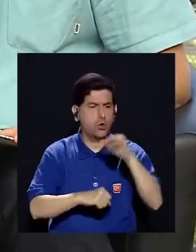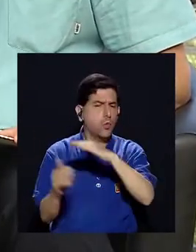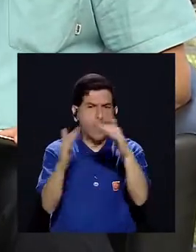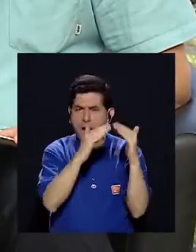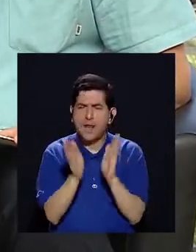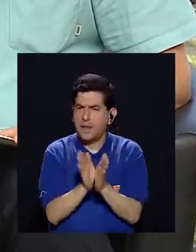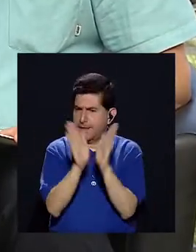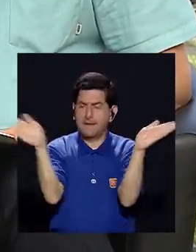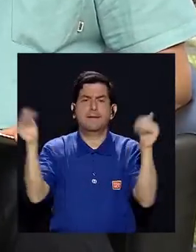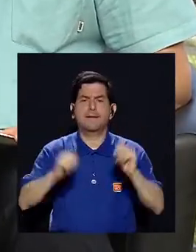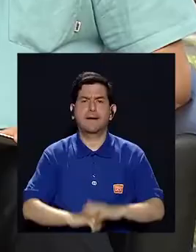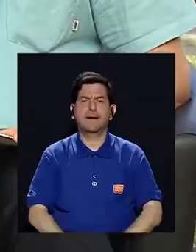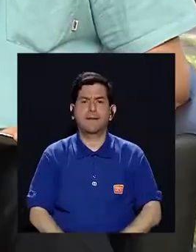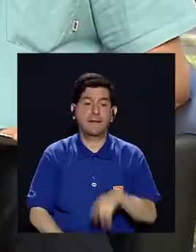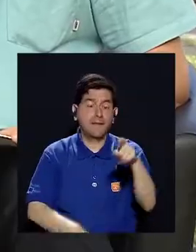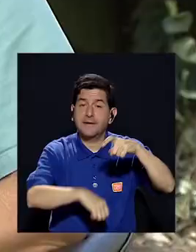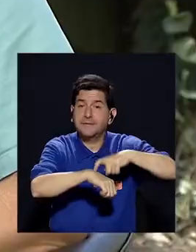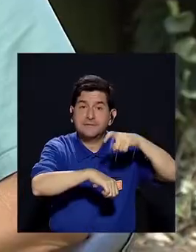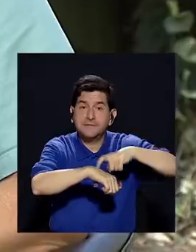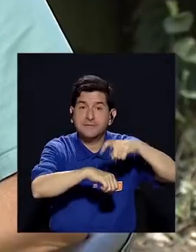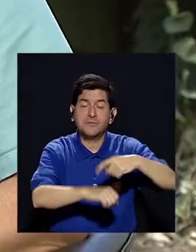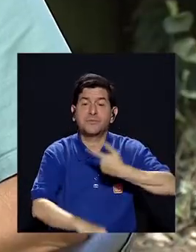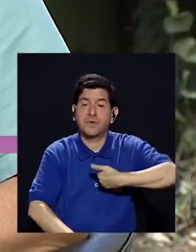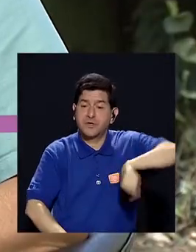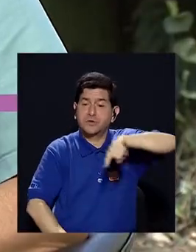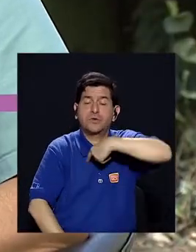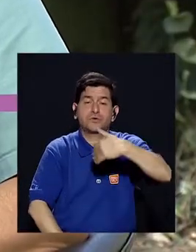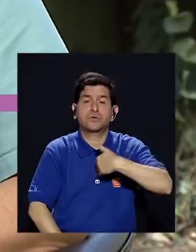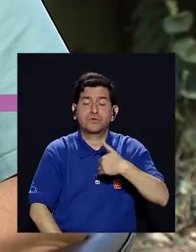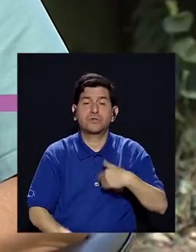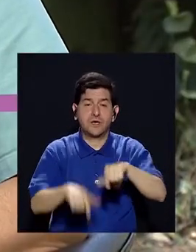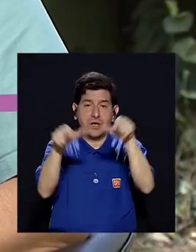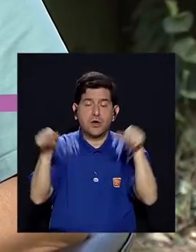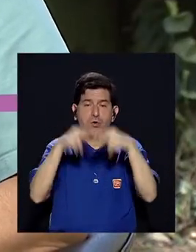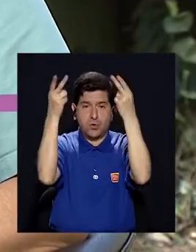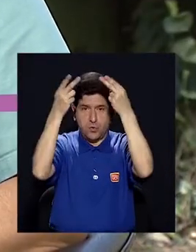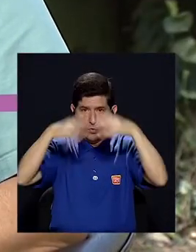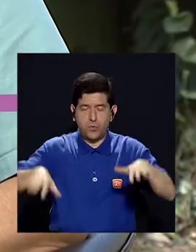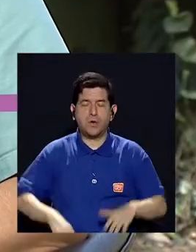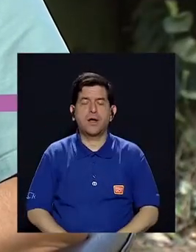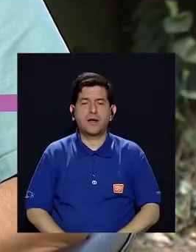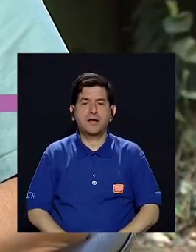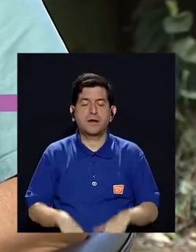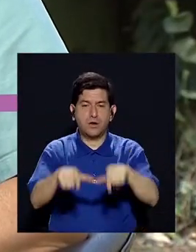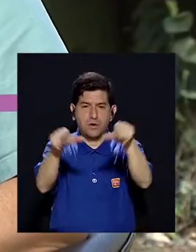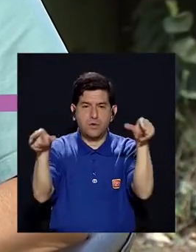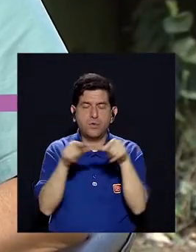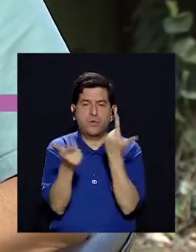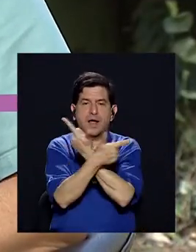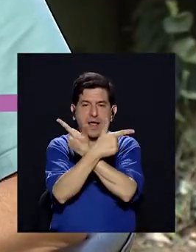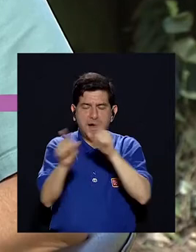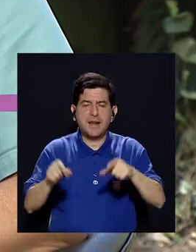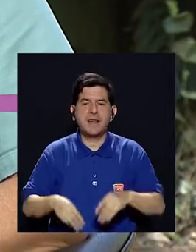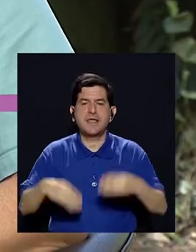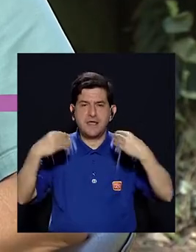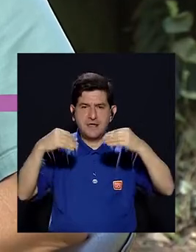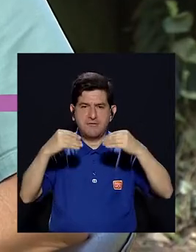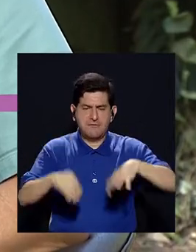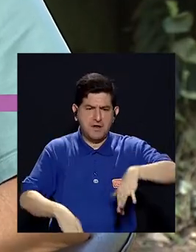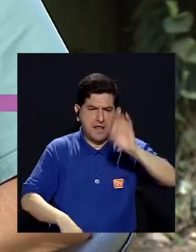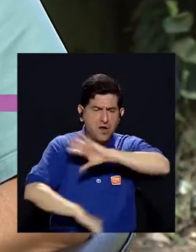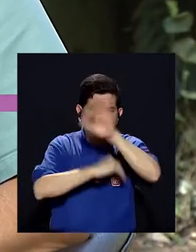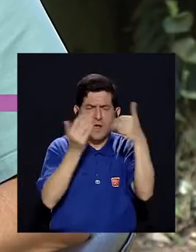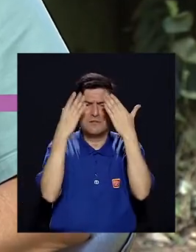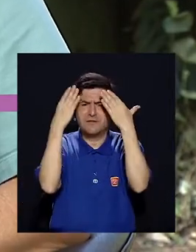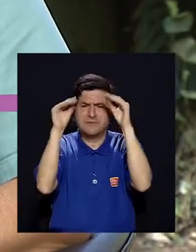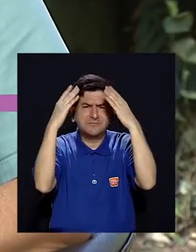también a la población en general. Entonces es ahí donde tenemos la página web, Zona Libre de Plásticos, en que pueden